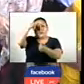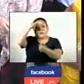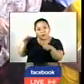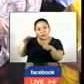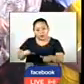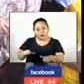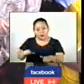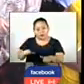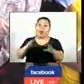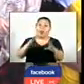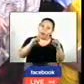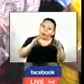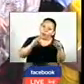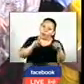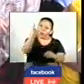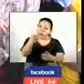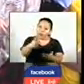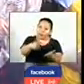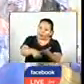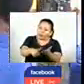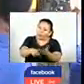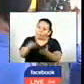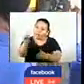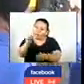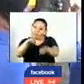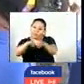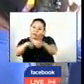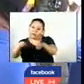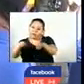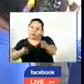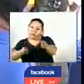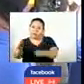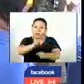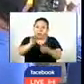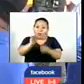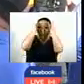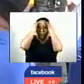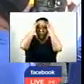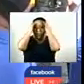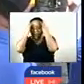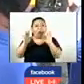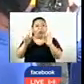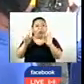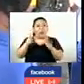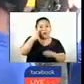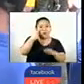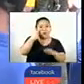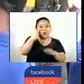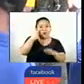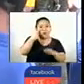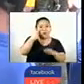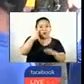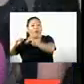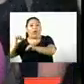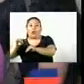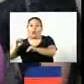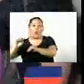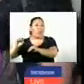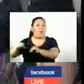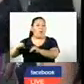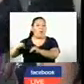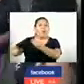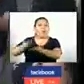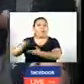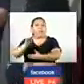el señor alcalde que nos habilite el parqueo la angustia y el miedo de ser removidos a una zona menos comercial